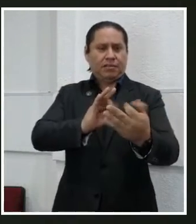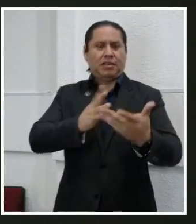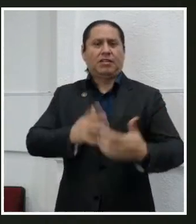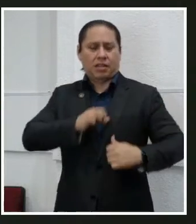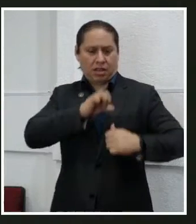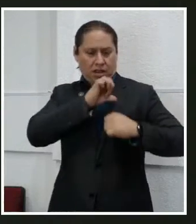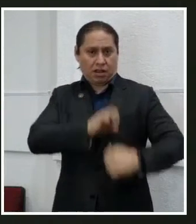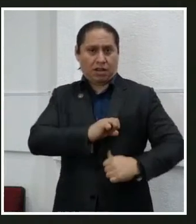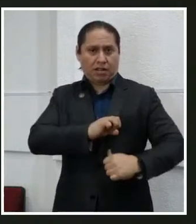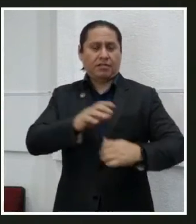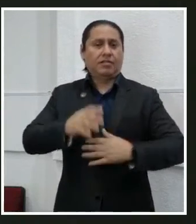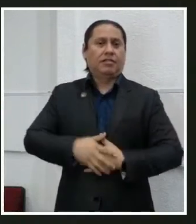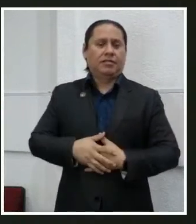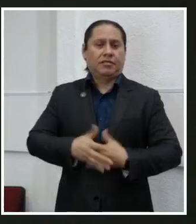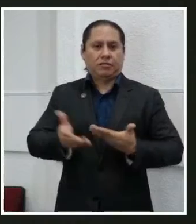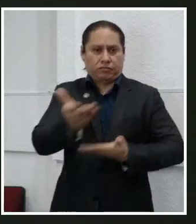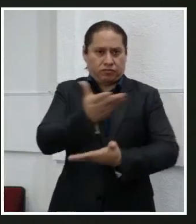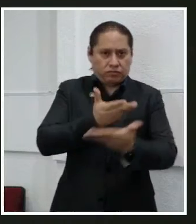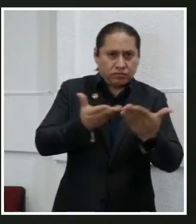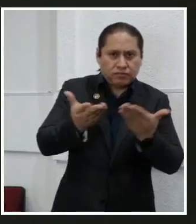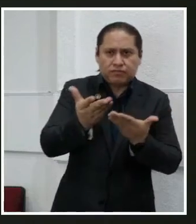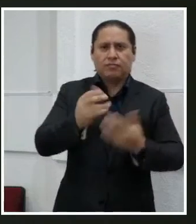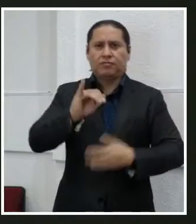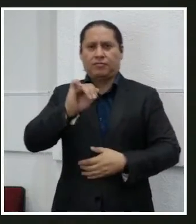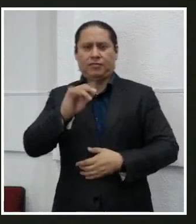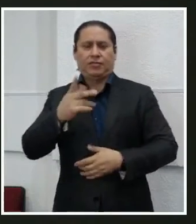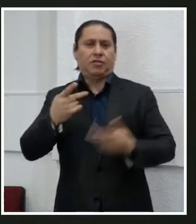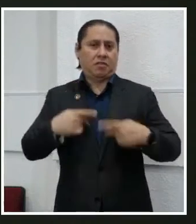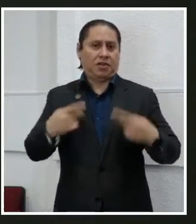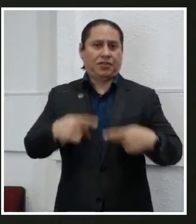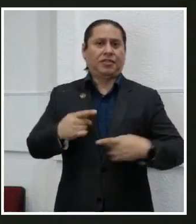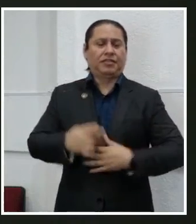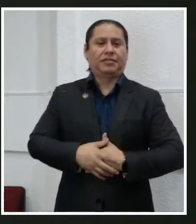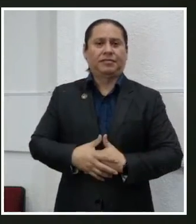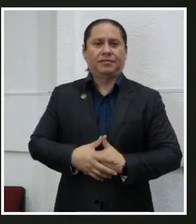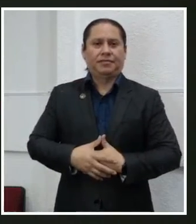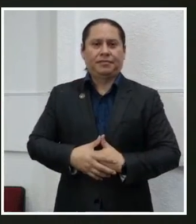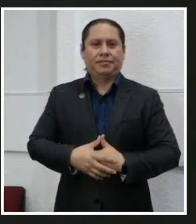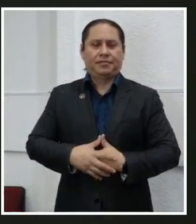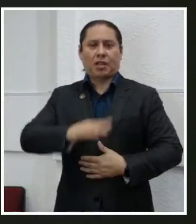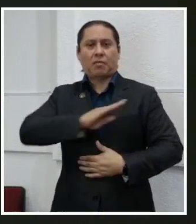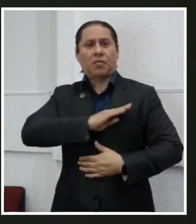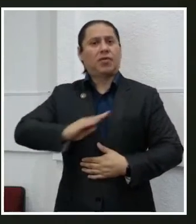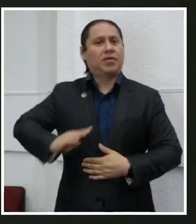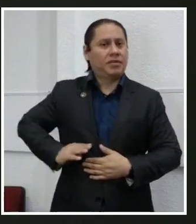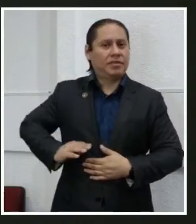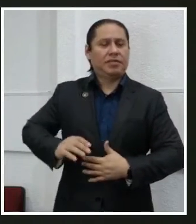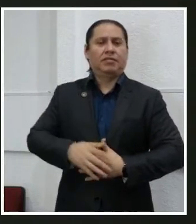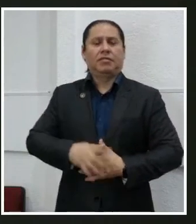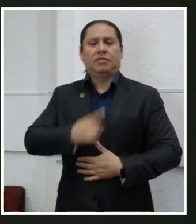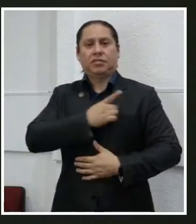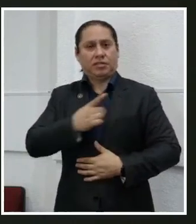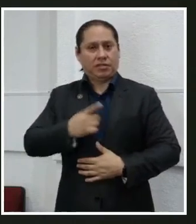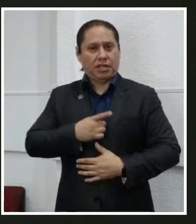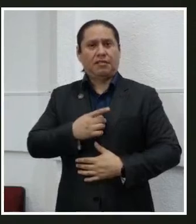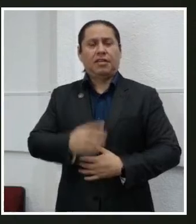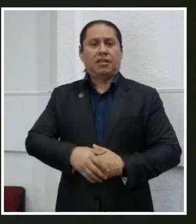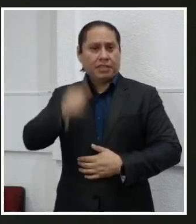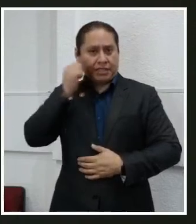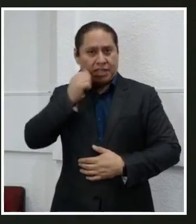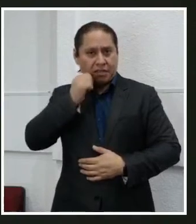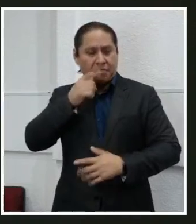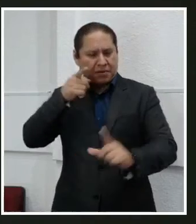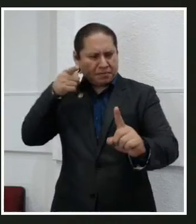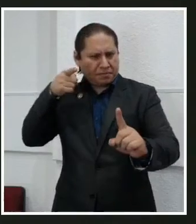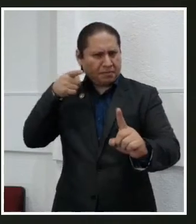de autoridad con la que interactúan las y los ciudadanos. Los municipios deben de dar prioridad en